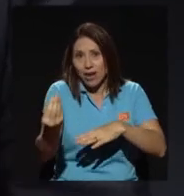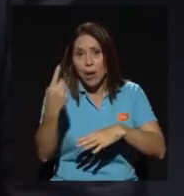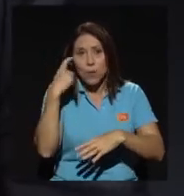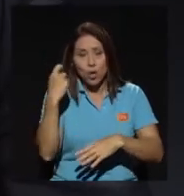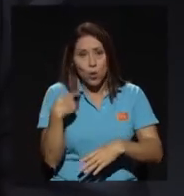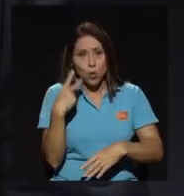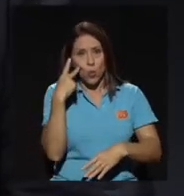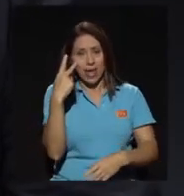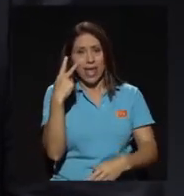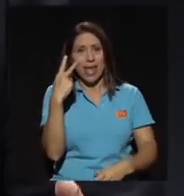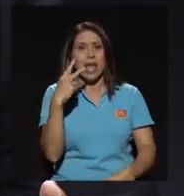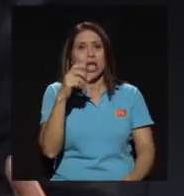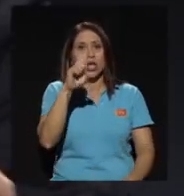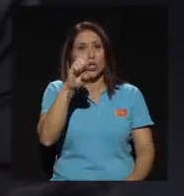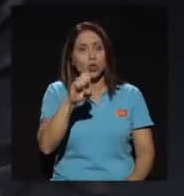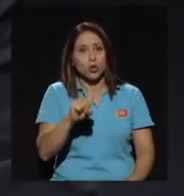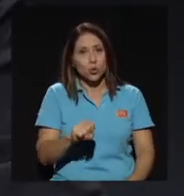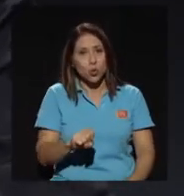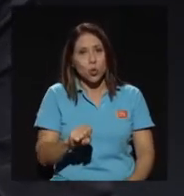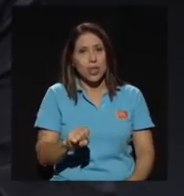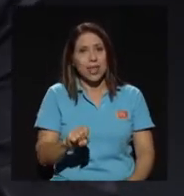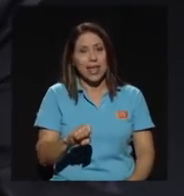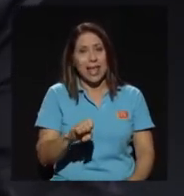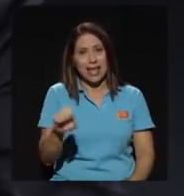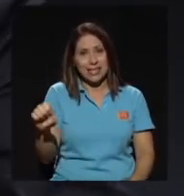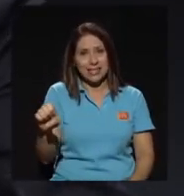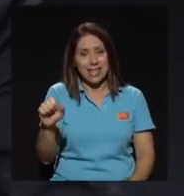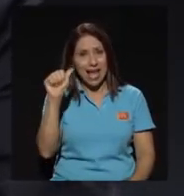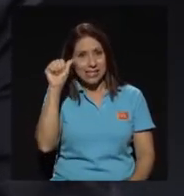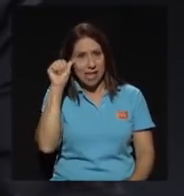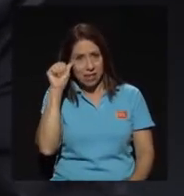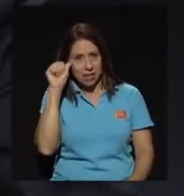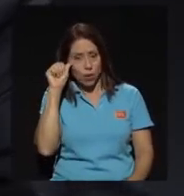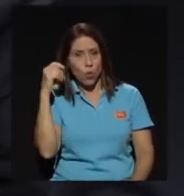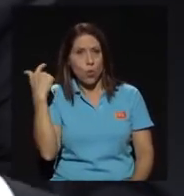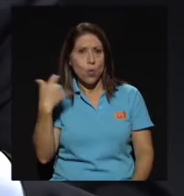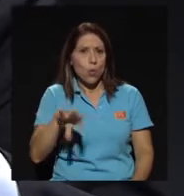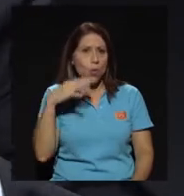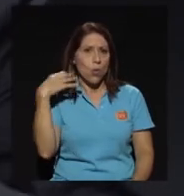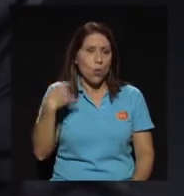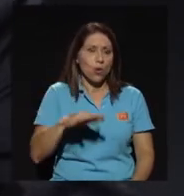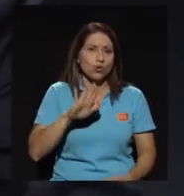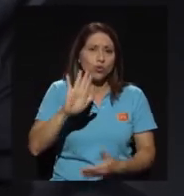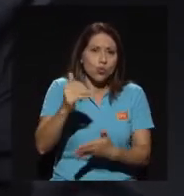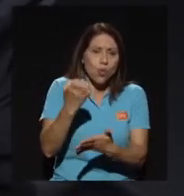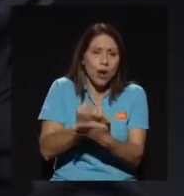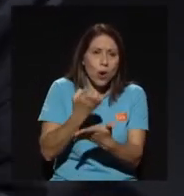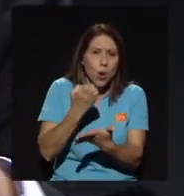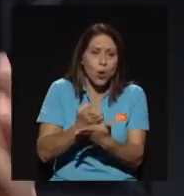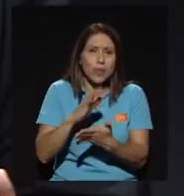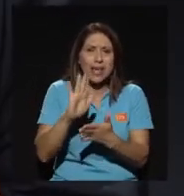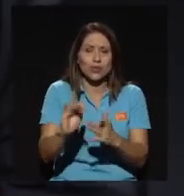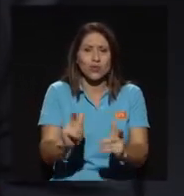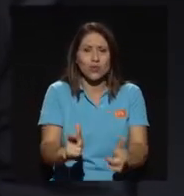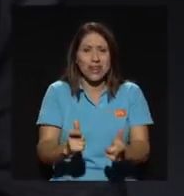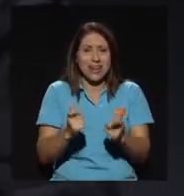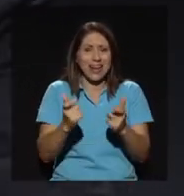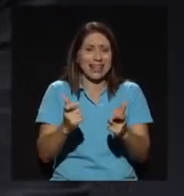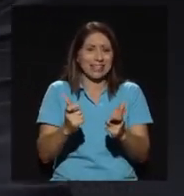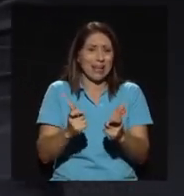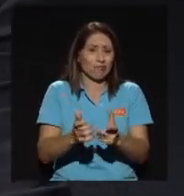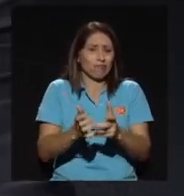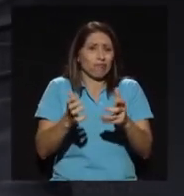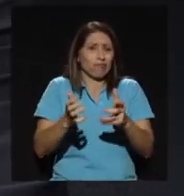asiático cómo ha crecido su economía su riqueza en 20 años y